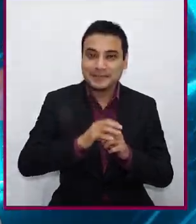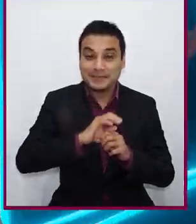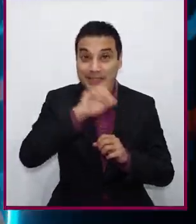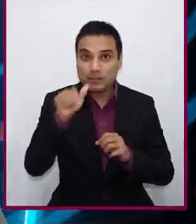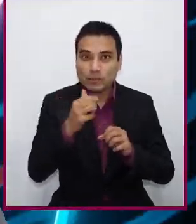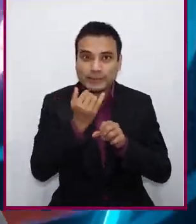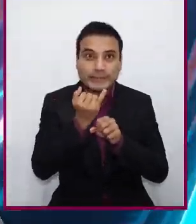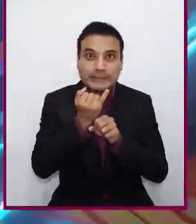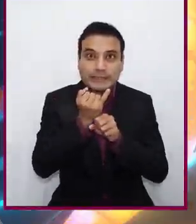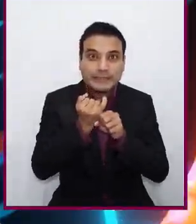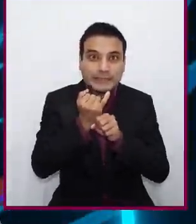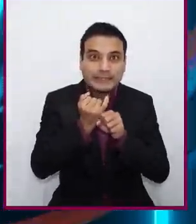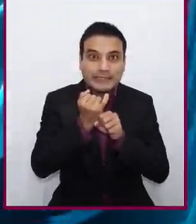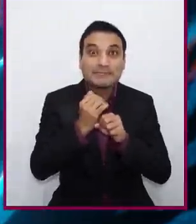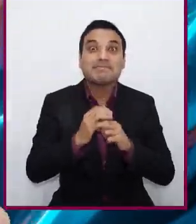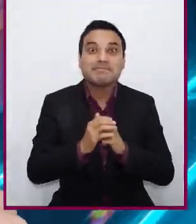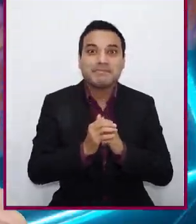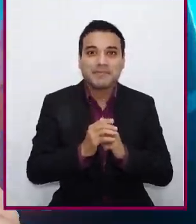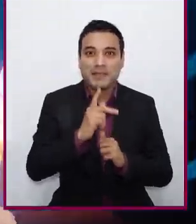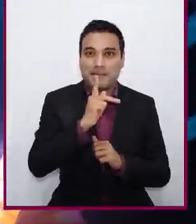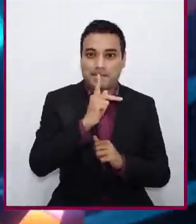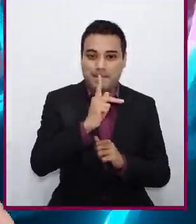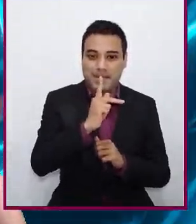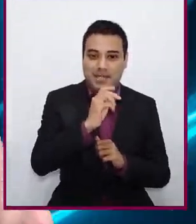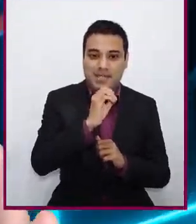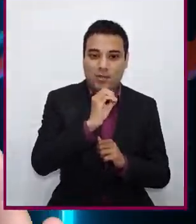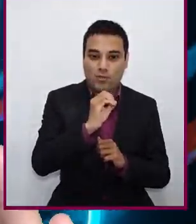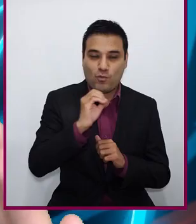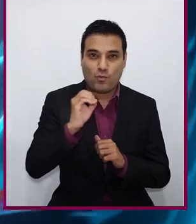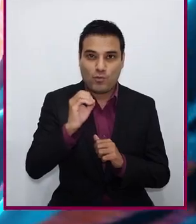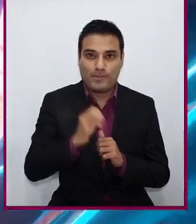llegaremos y exploraremos la p